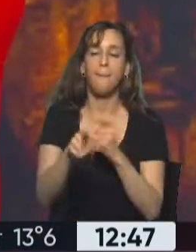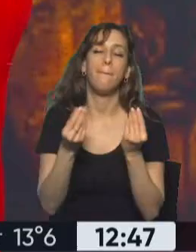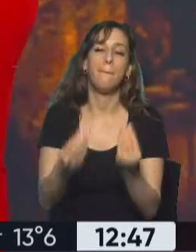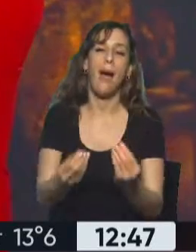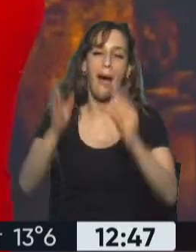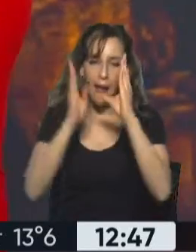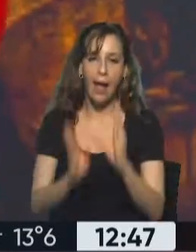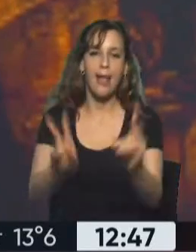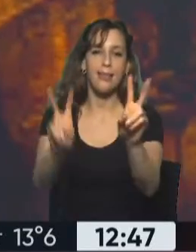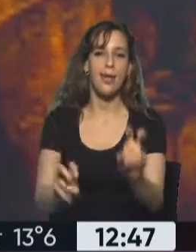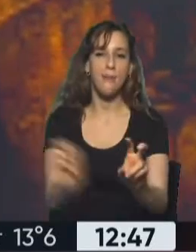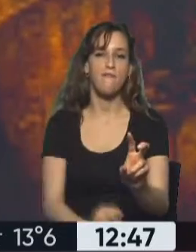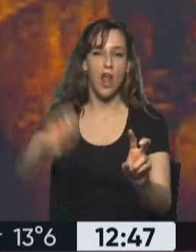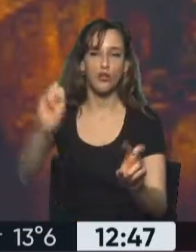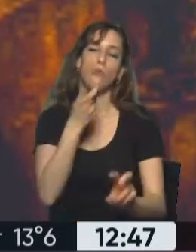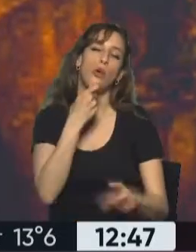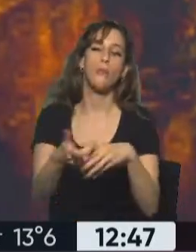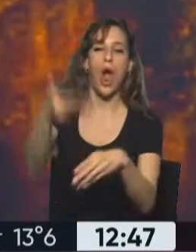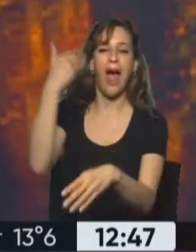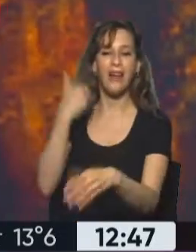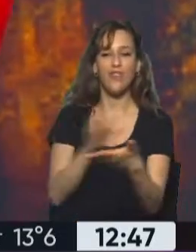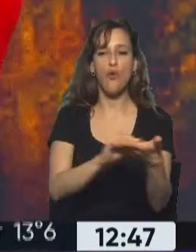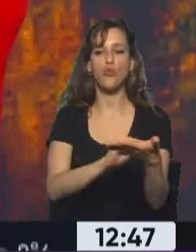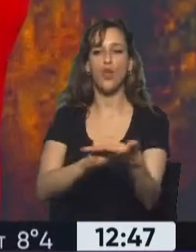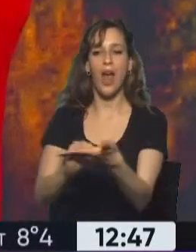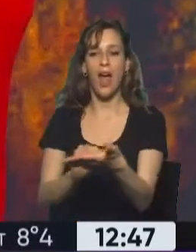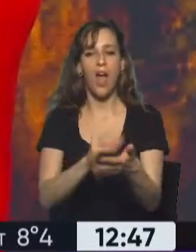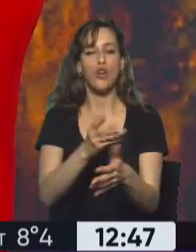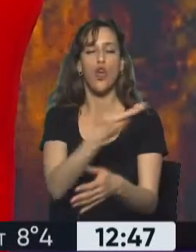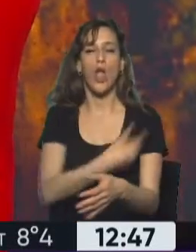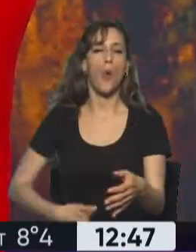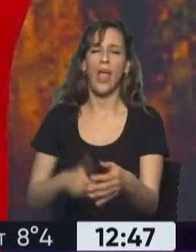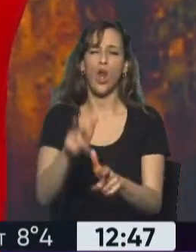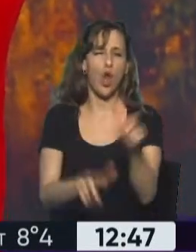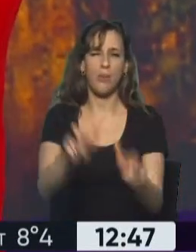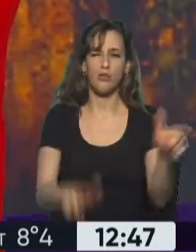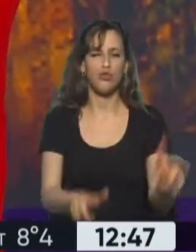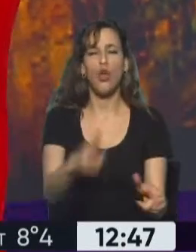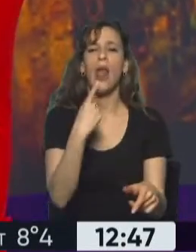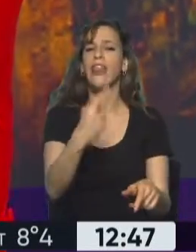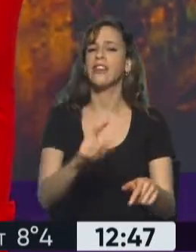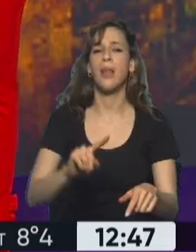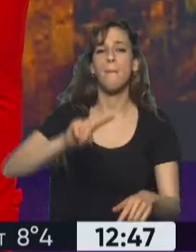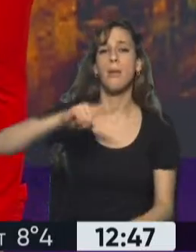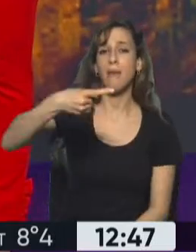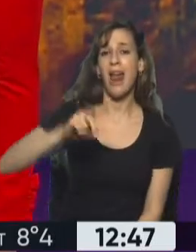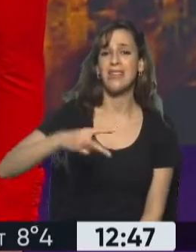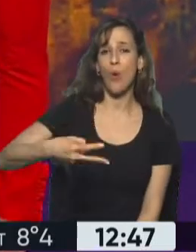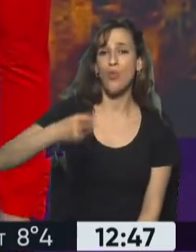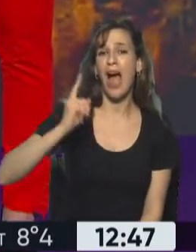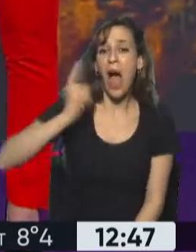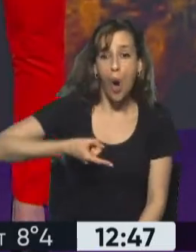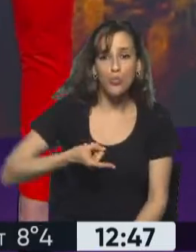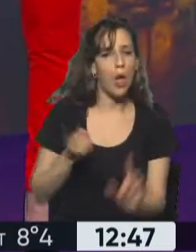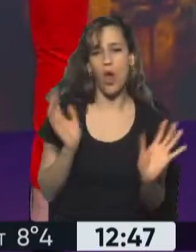inflacionarios. Si uno hablaba con cualquier funcionario en aquel entonces, te descartaba de las 3 razones que yo mencioné antes, la 1 y la 3 te la descartaba. No tiene nada